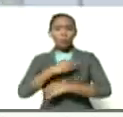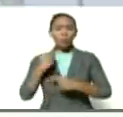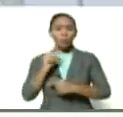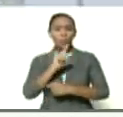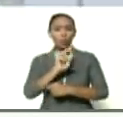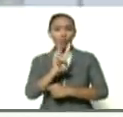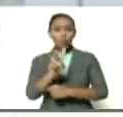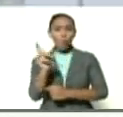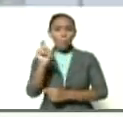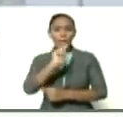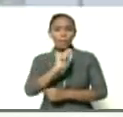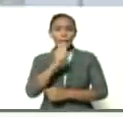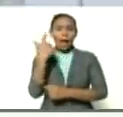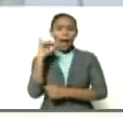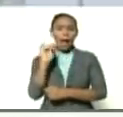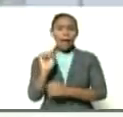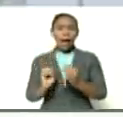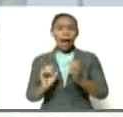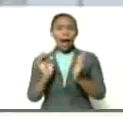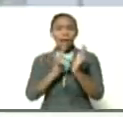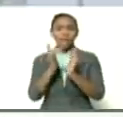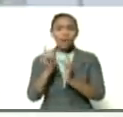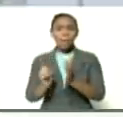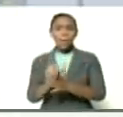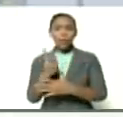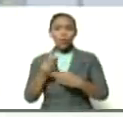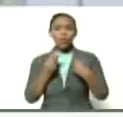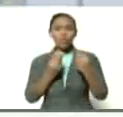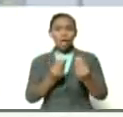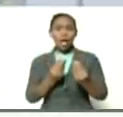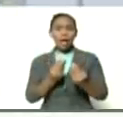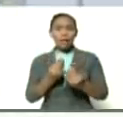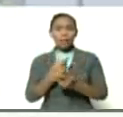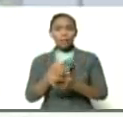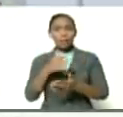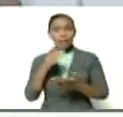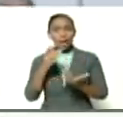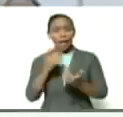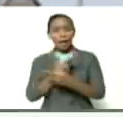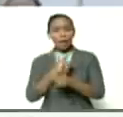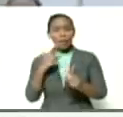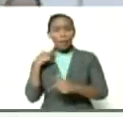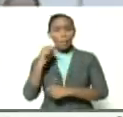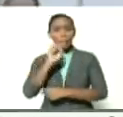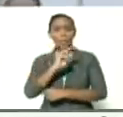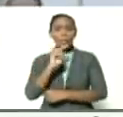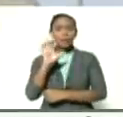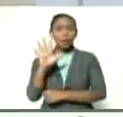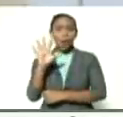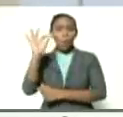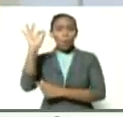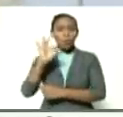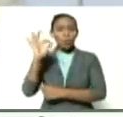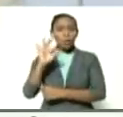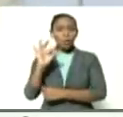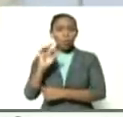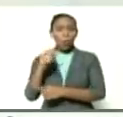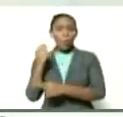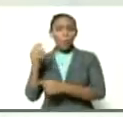dos meses, que comprende abril y mayo, y da una exoneración del 25% en el pago de la tarifa de estos